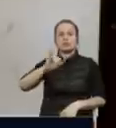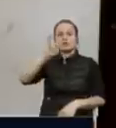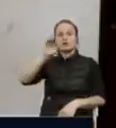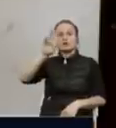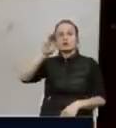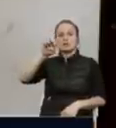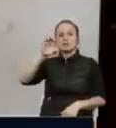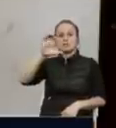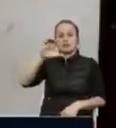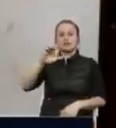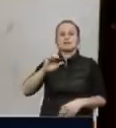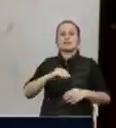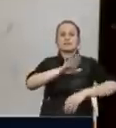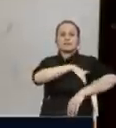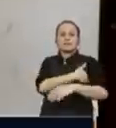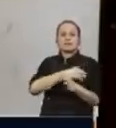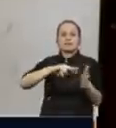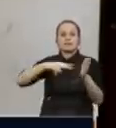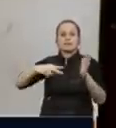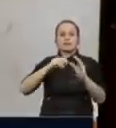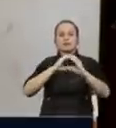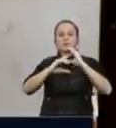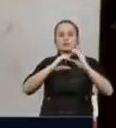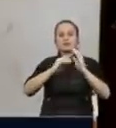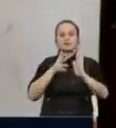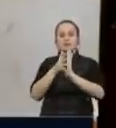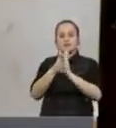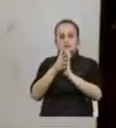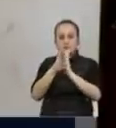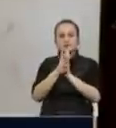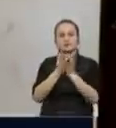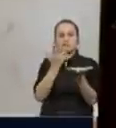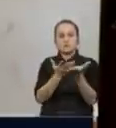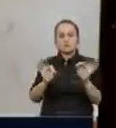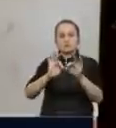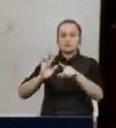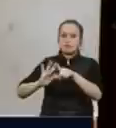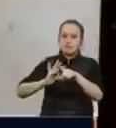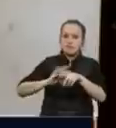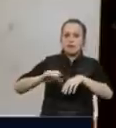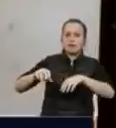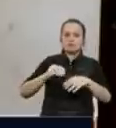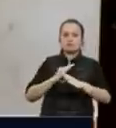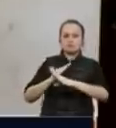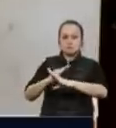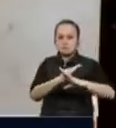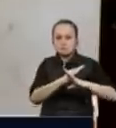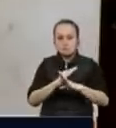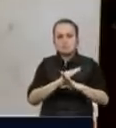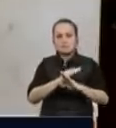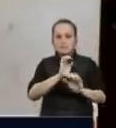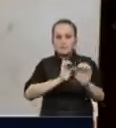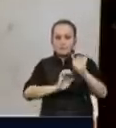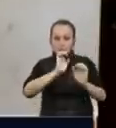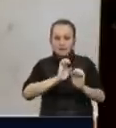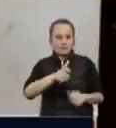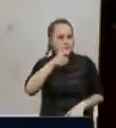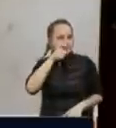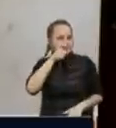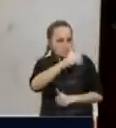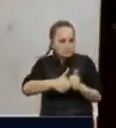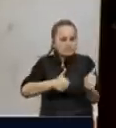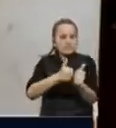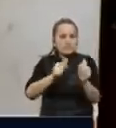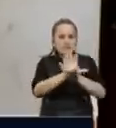y el Ministerio de Tecnologías de la Información y las Comunicaciones, se implementarán acciones de prevención, contención y persecución de este